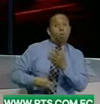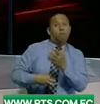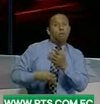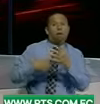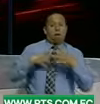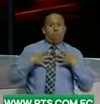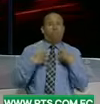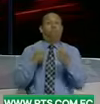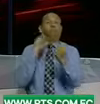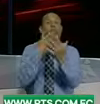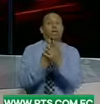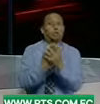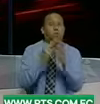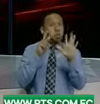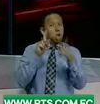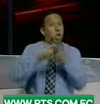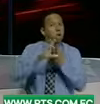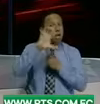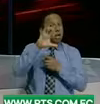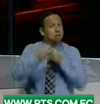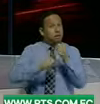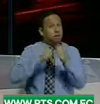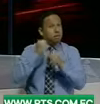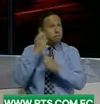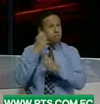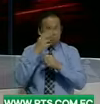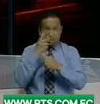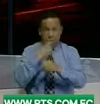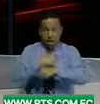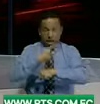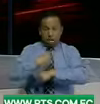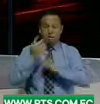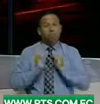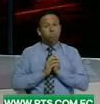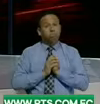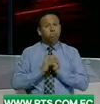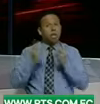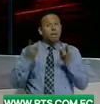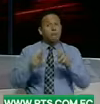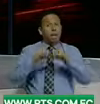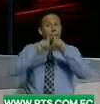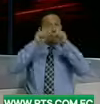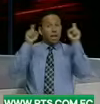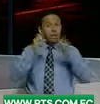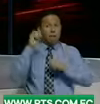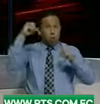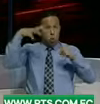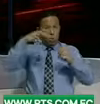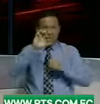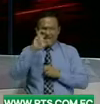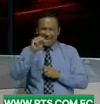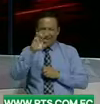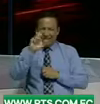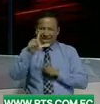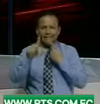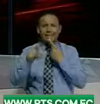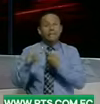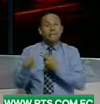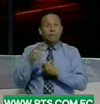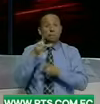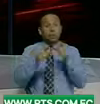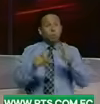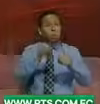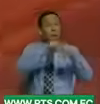CENEL también advierte que las afectaciones a la red eléctrica deberán ser resarcidas por los abonados responsables.